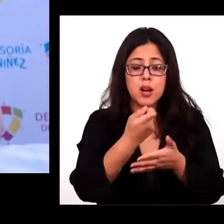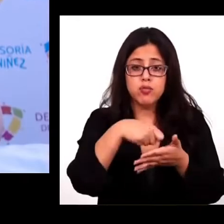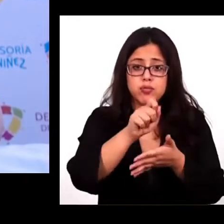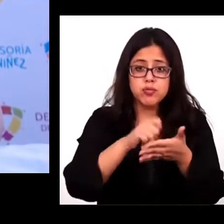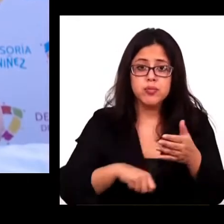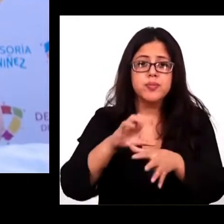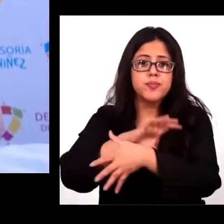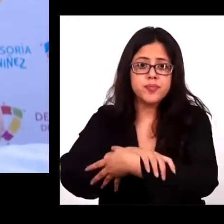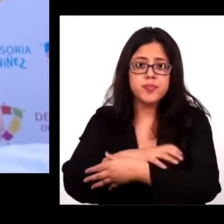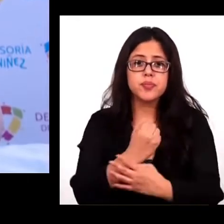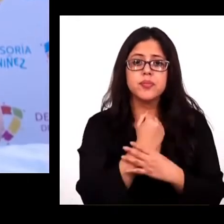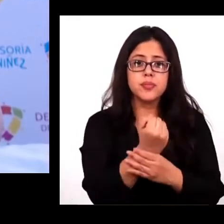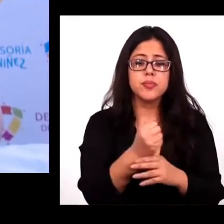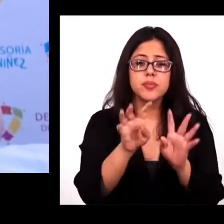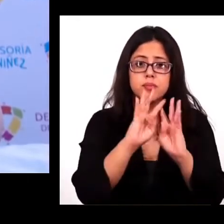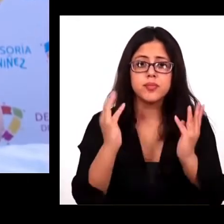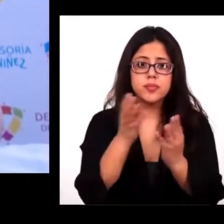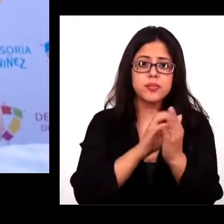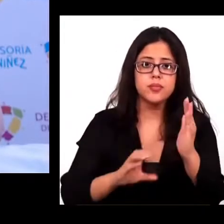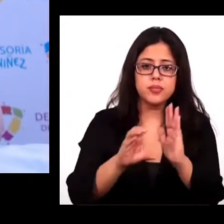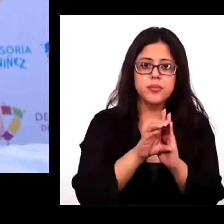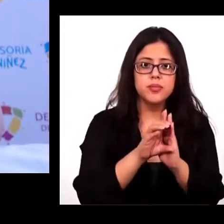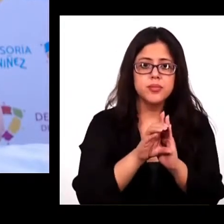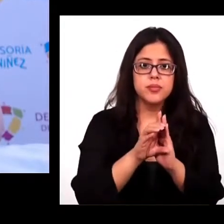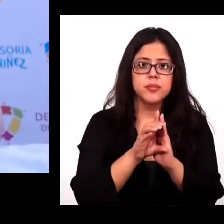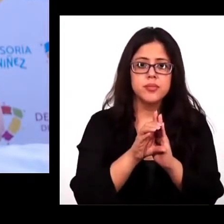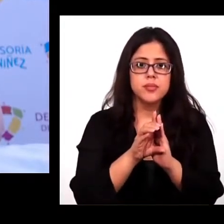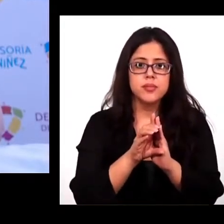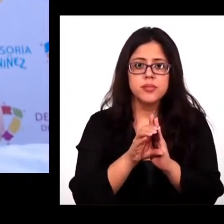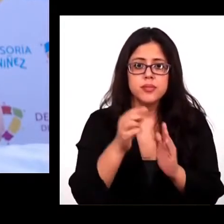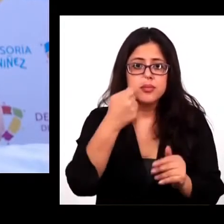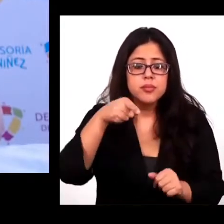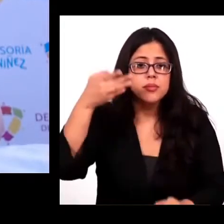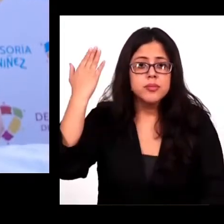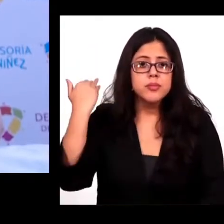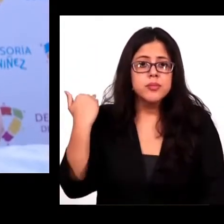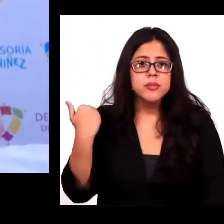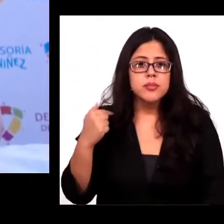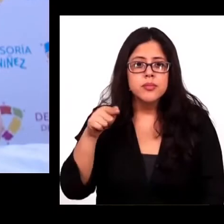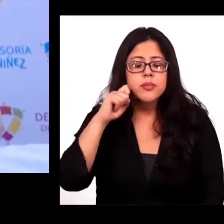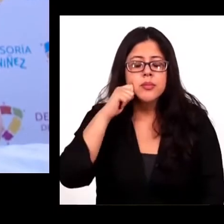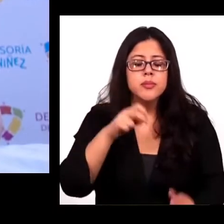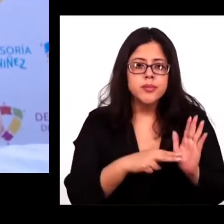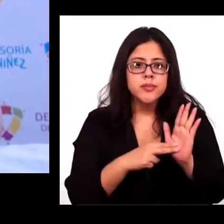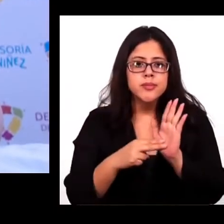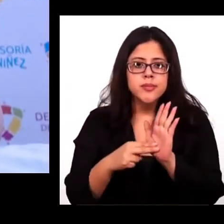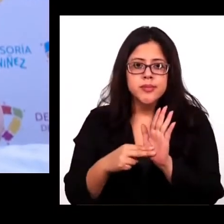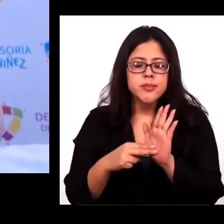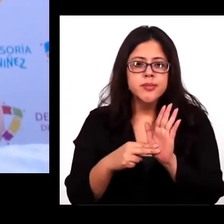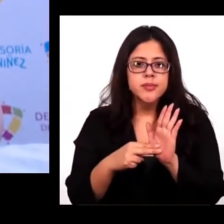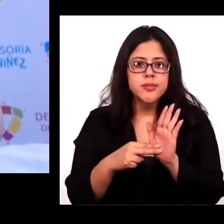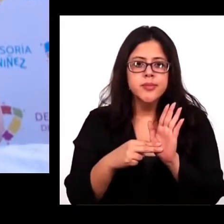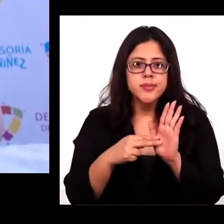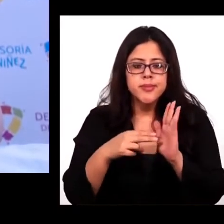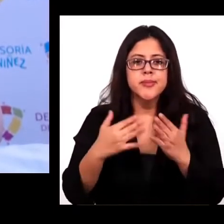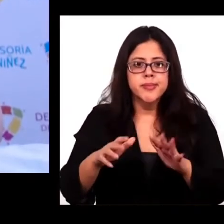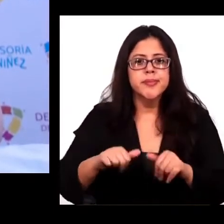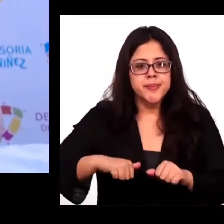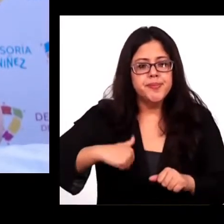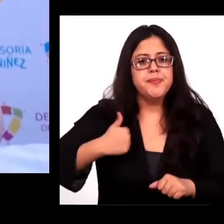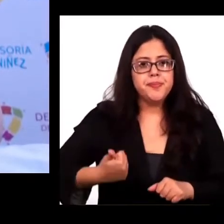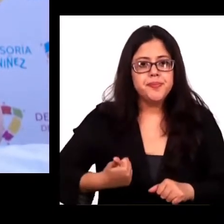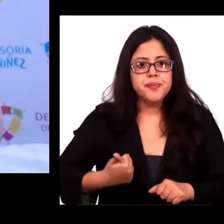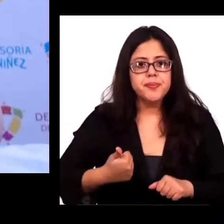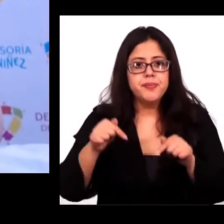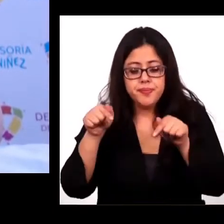convenio de colaboración con la Convención Constitucional hace unas semanas atrás, lo que nos demuestra la disposición de este